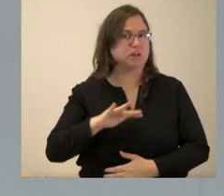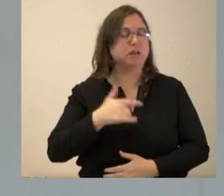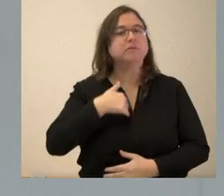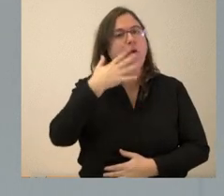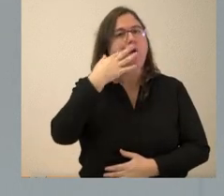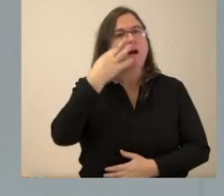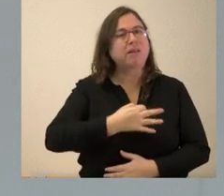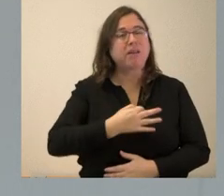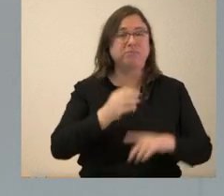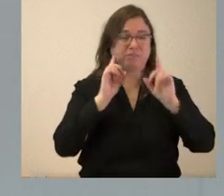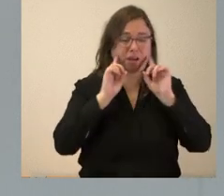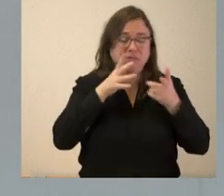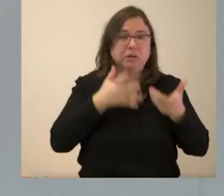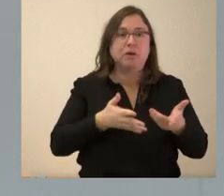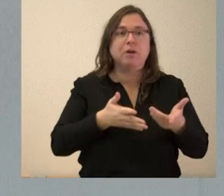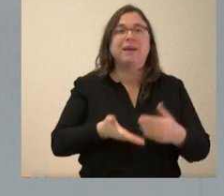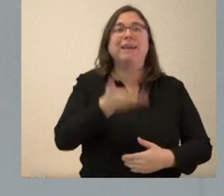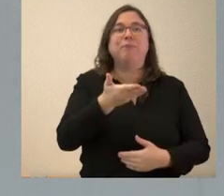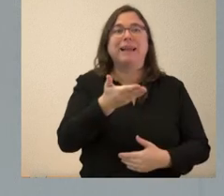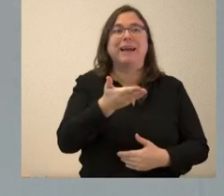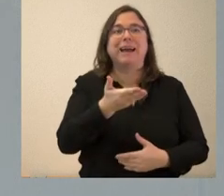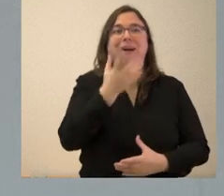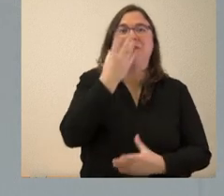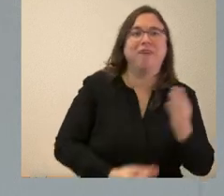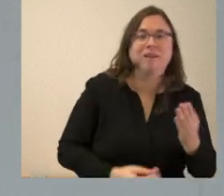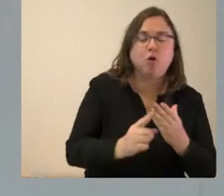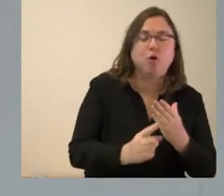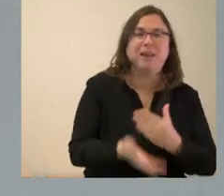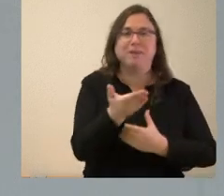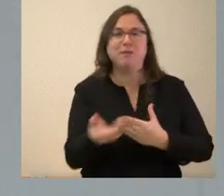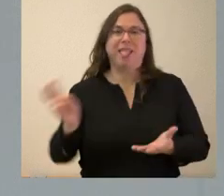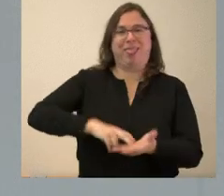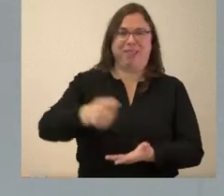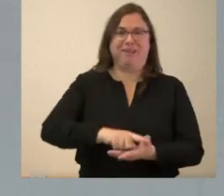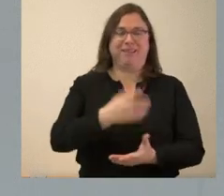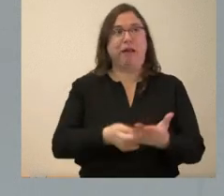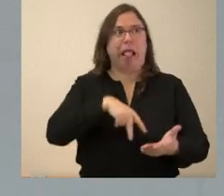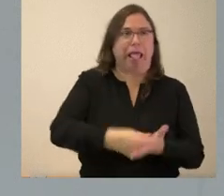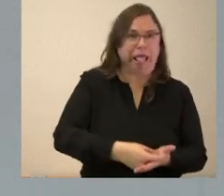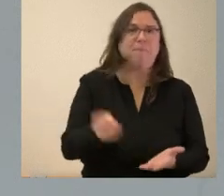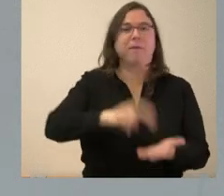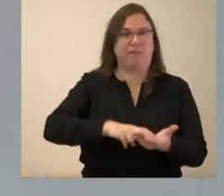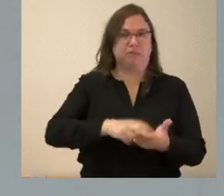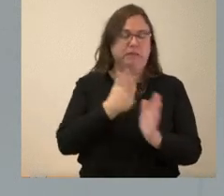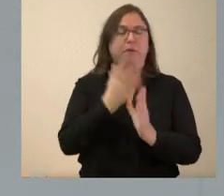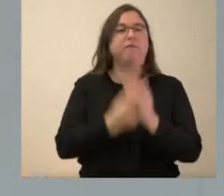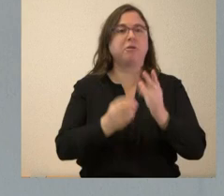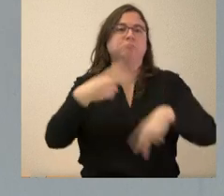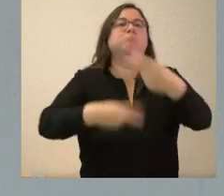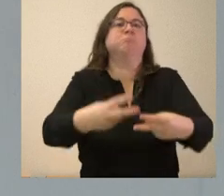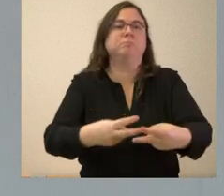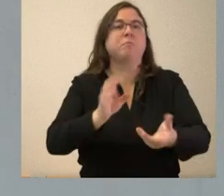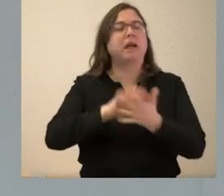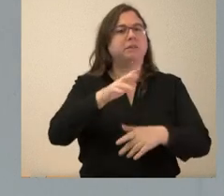lo importante en estos casos no es como se cae sino la capacidad que se tiene de poderse levantar y castillería no es lo que ha demostrado una capacidad de reacción